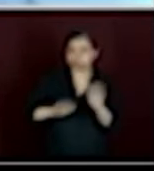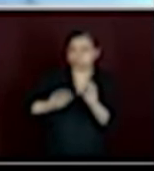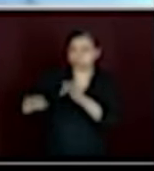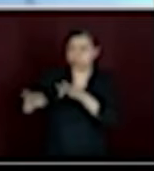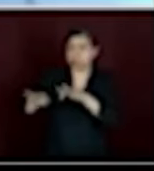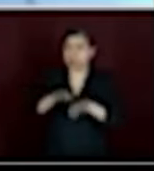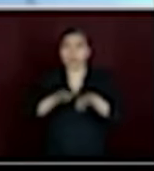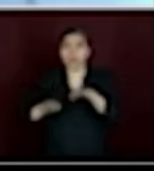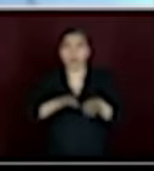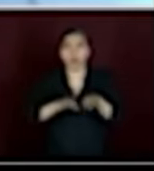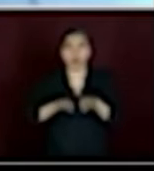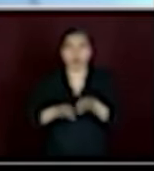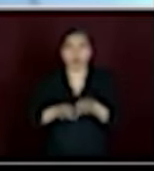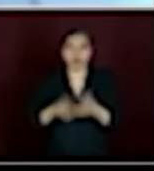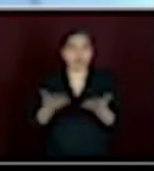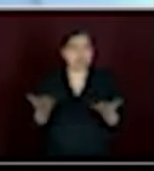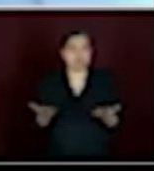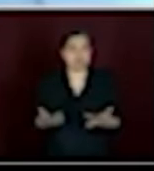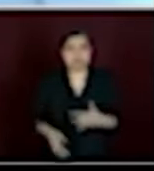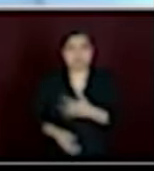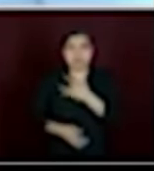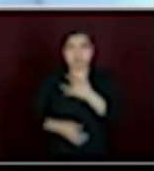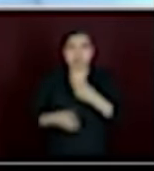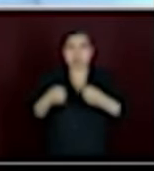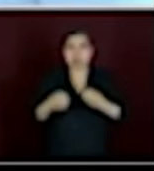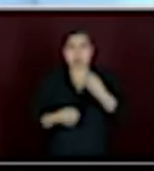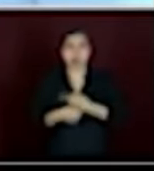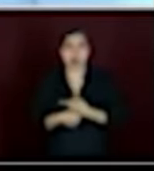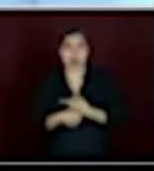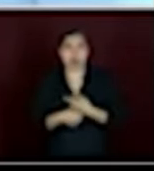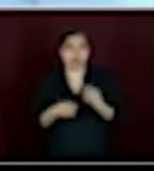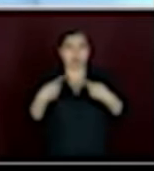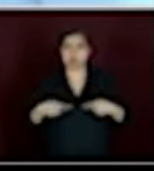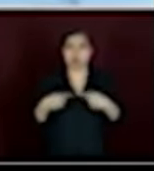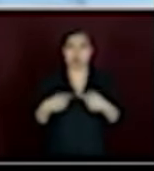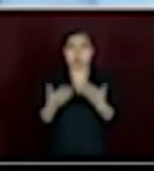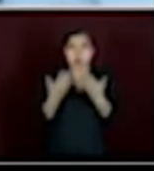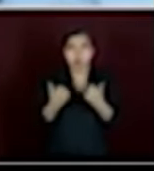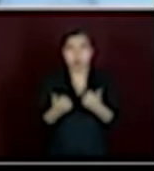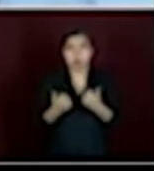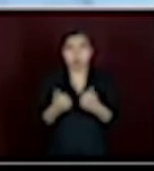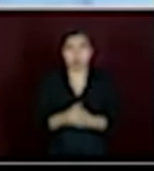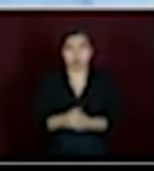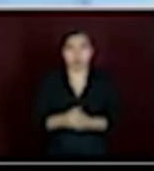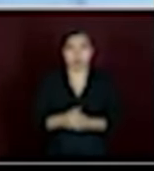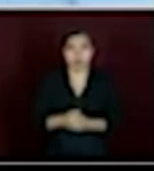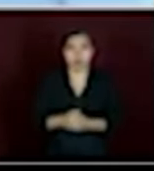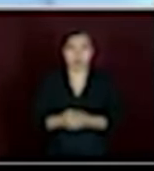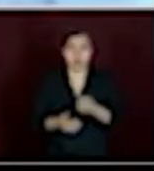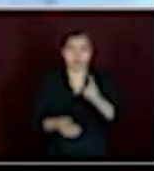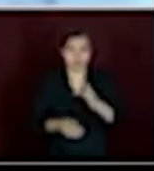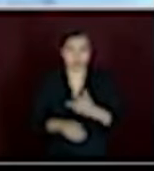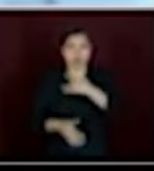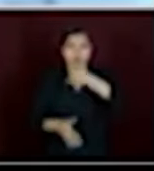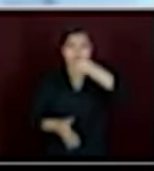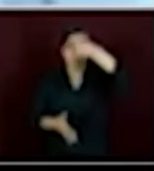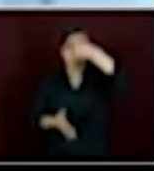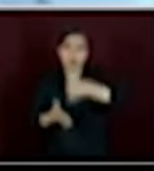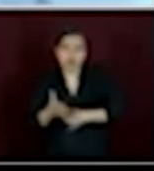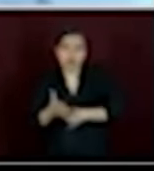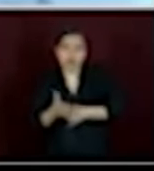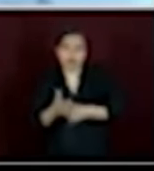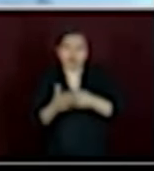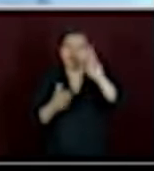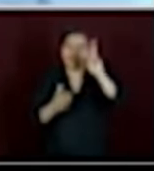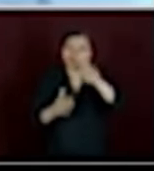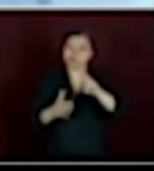de la violencia de la cual hemos dado cuenta puntualmente, sin afán de escandalizar, pero narrando la realidad, el miedo puede